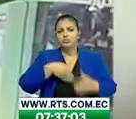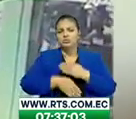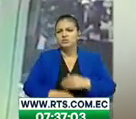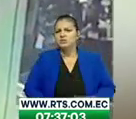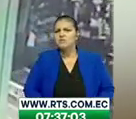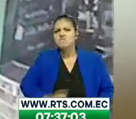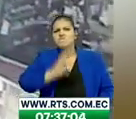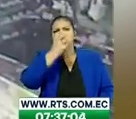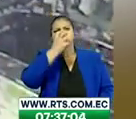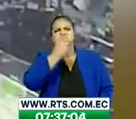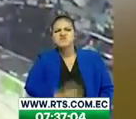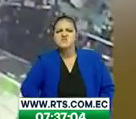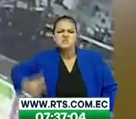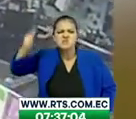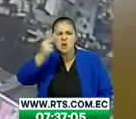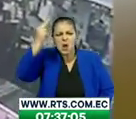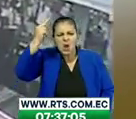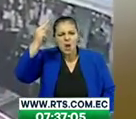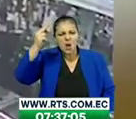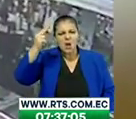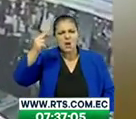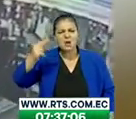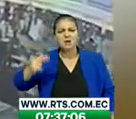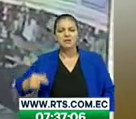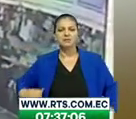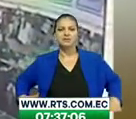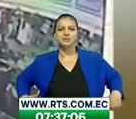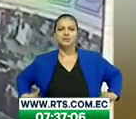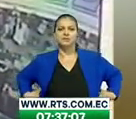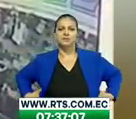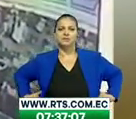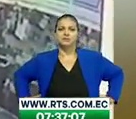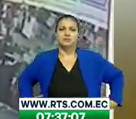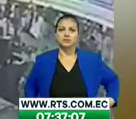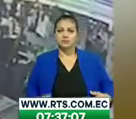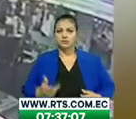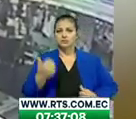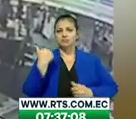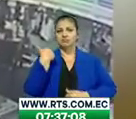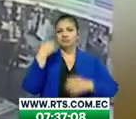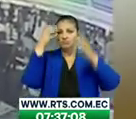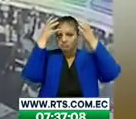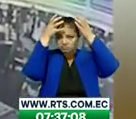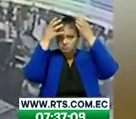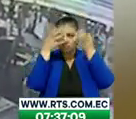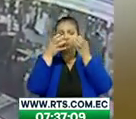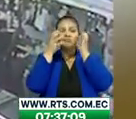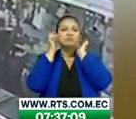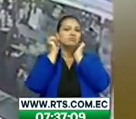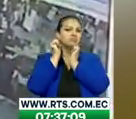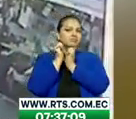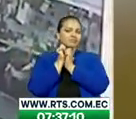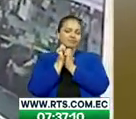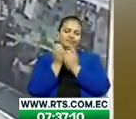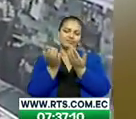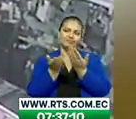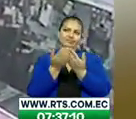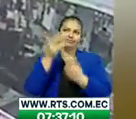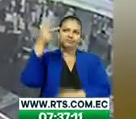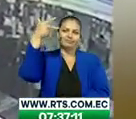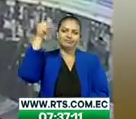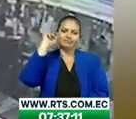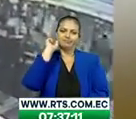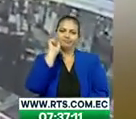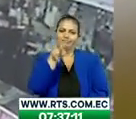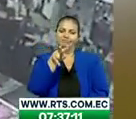actúan. Increíble. Y llevan cascos de motociclistas para que no se les vea el